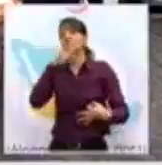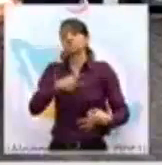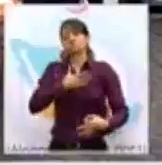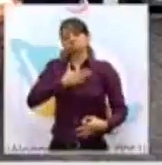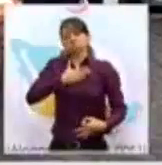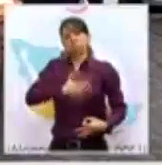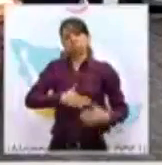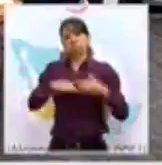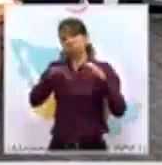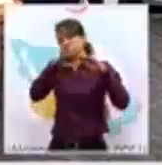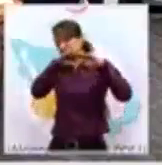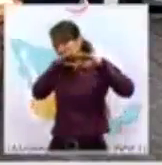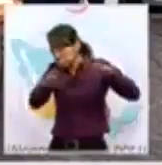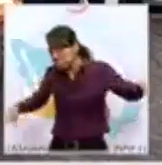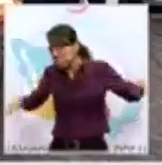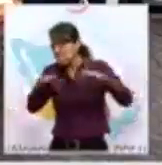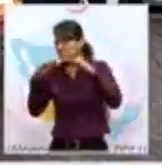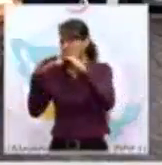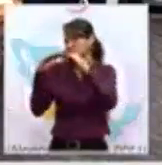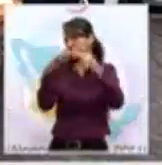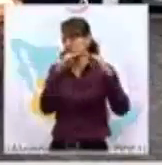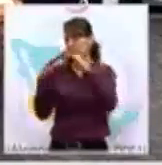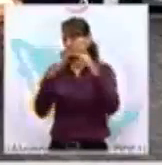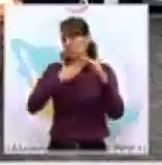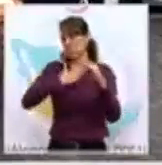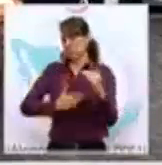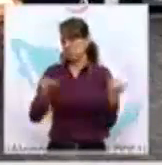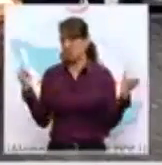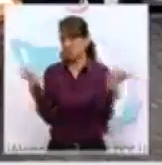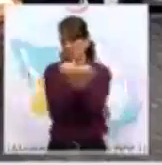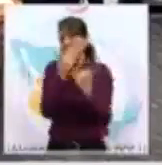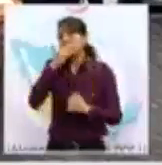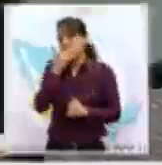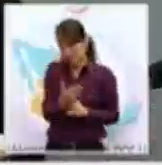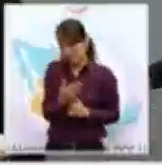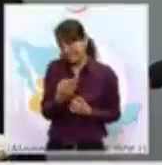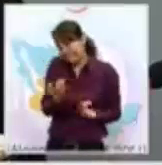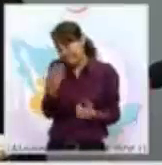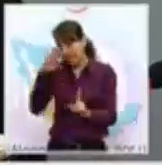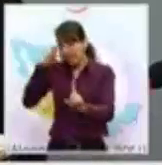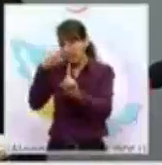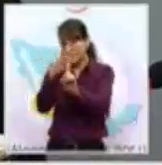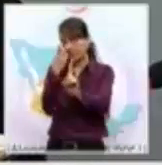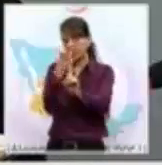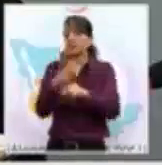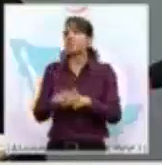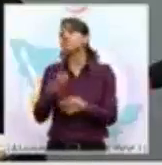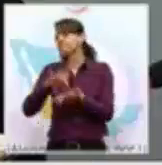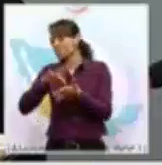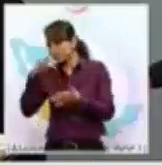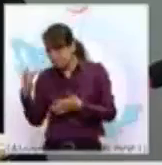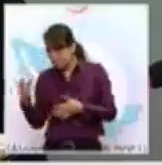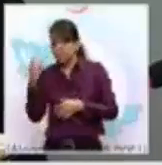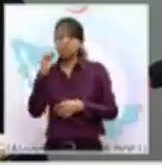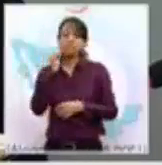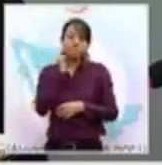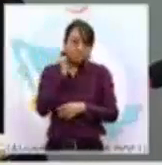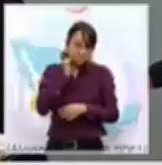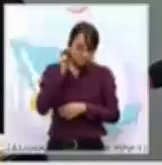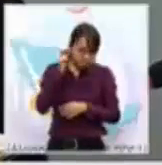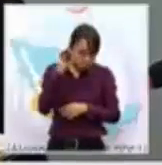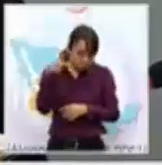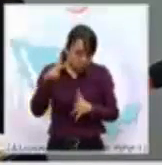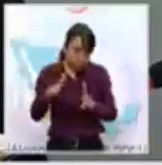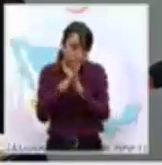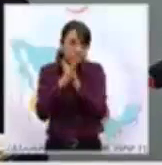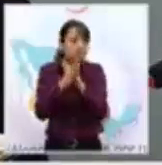Gracias, senador Juan Carlos Romero Hicks. ¿Alguien de los panelistas que quiera hacer uso de la palabra para responder a esta pregunta del senador? Está